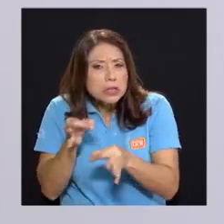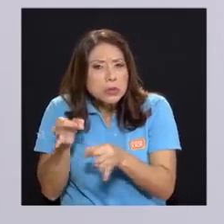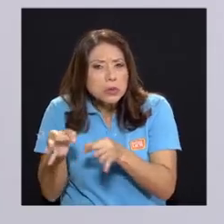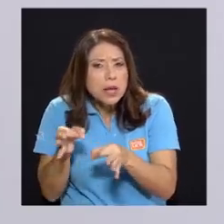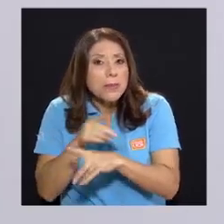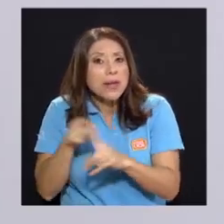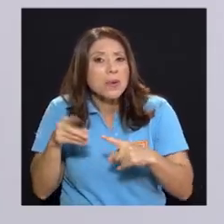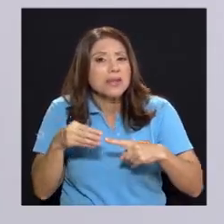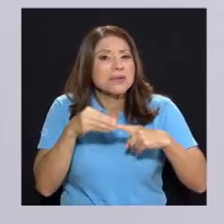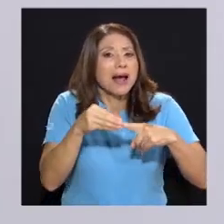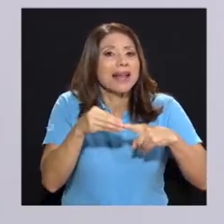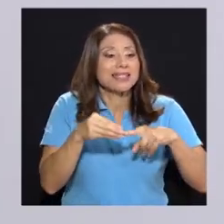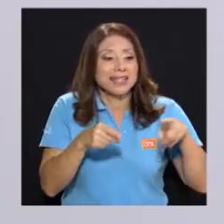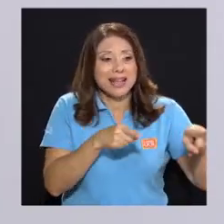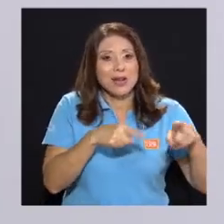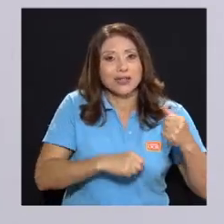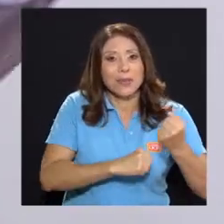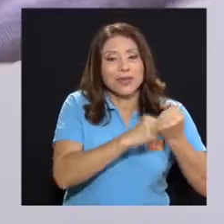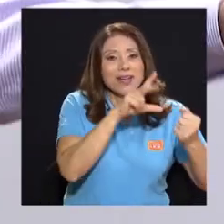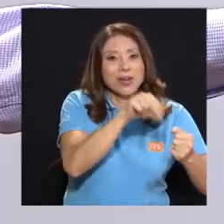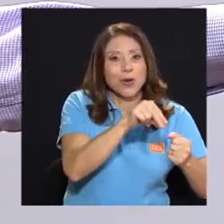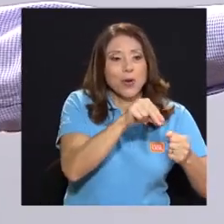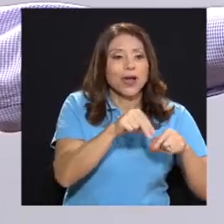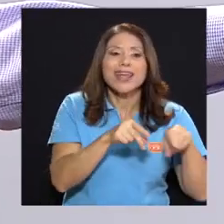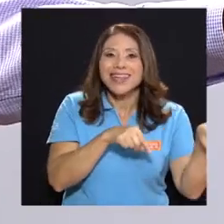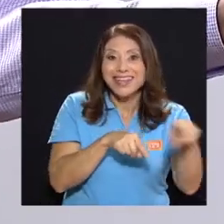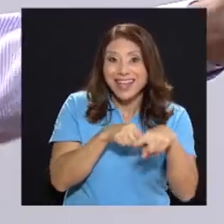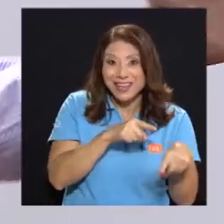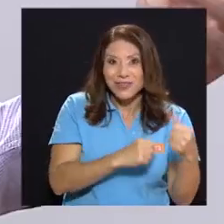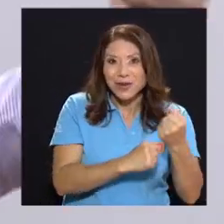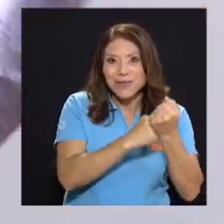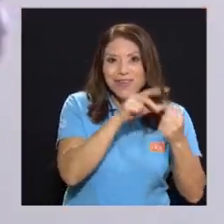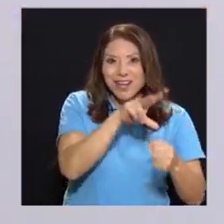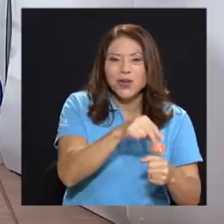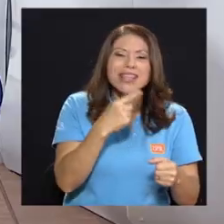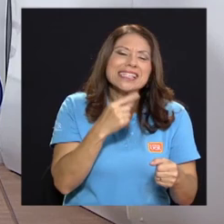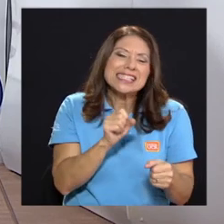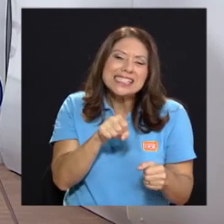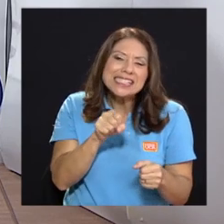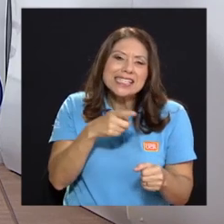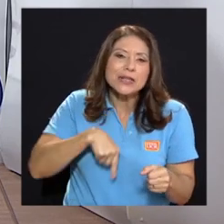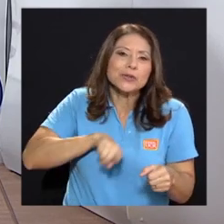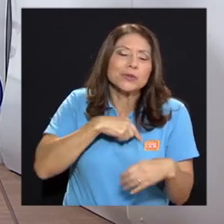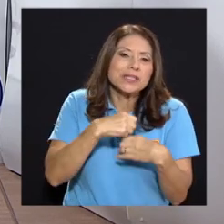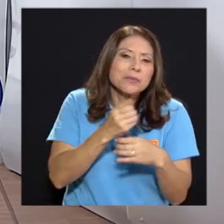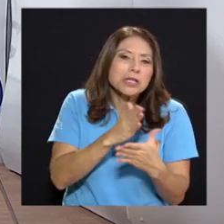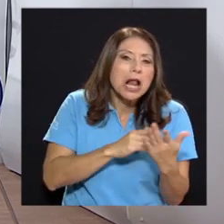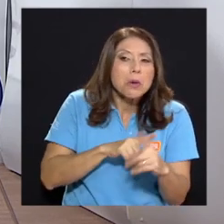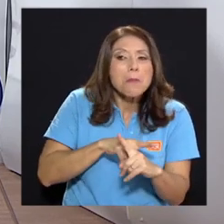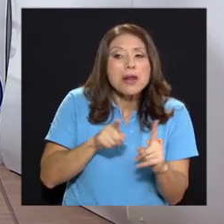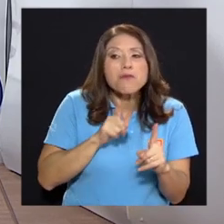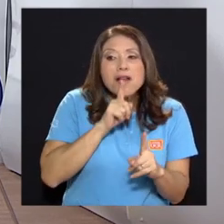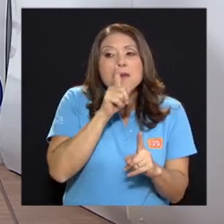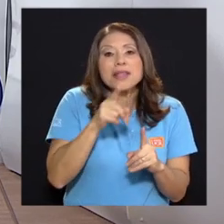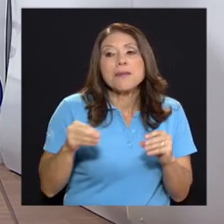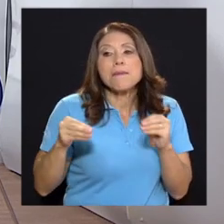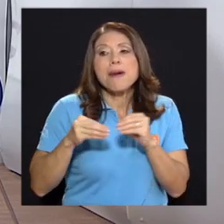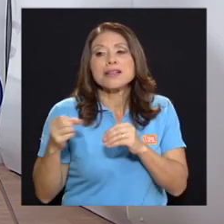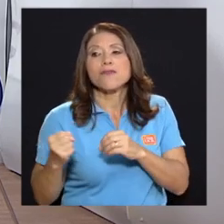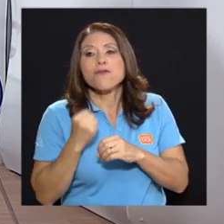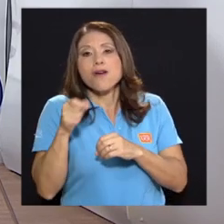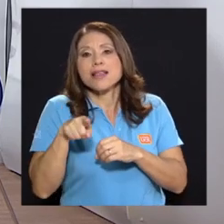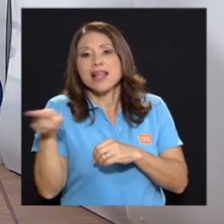mire si algunas y si más pero ambas partes siguen viendo la como dice el